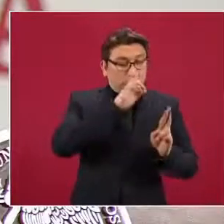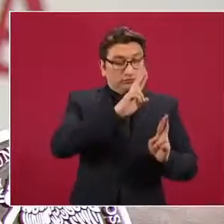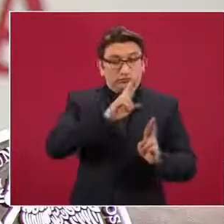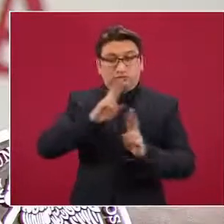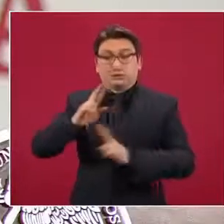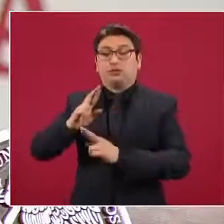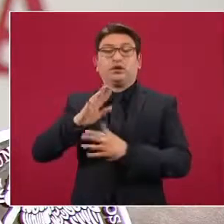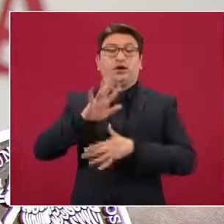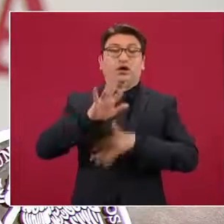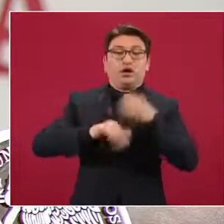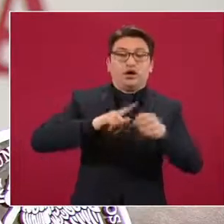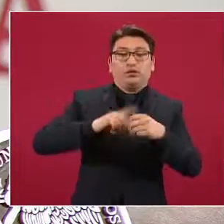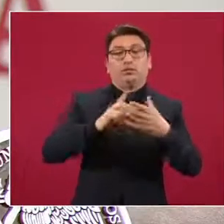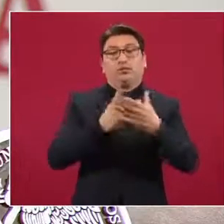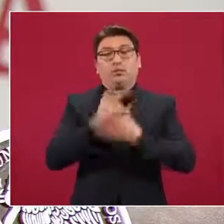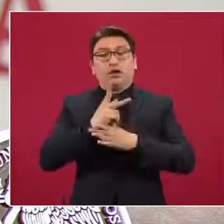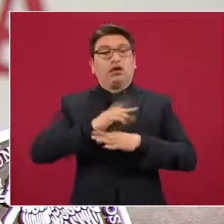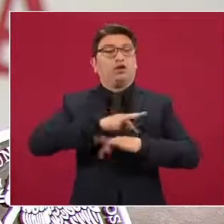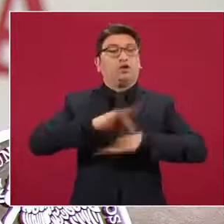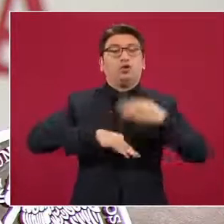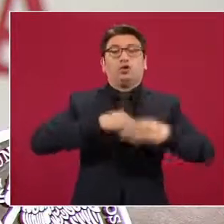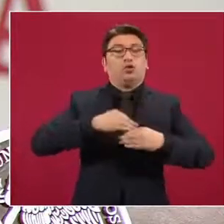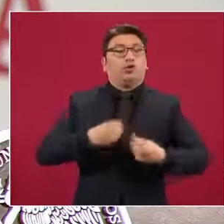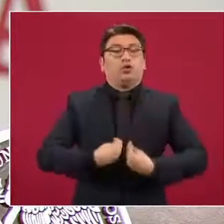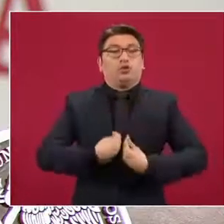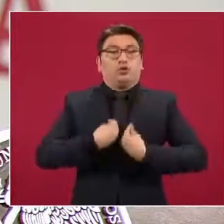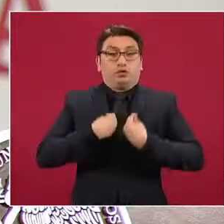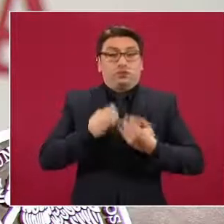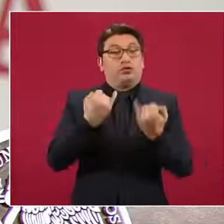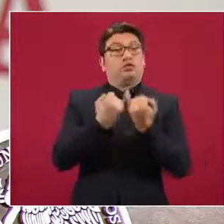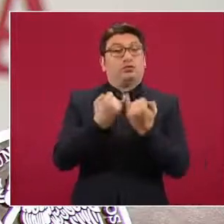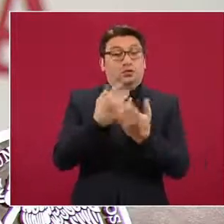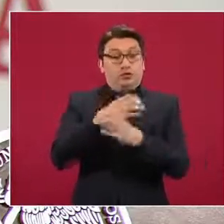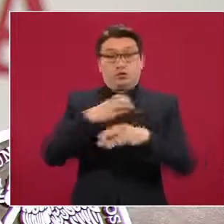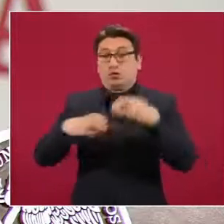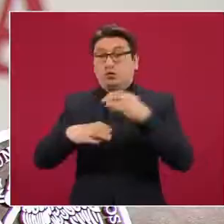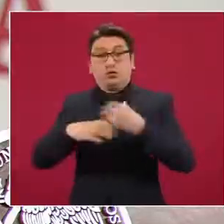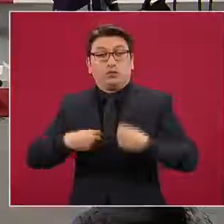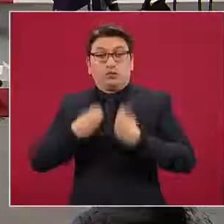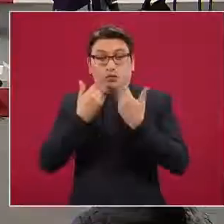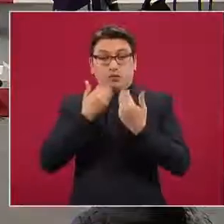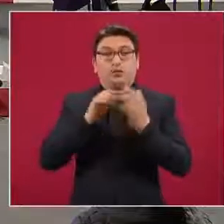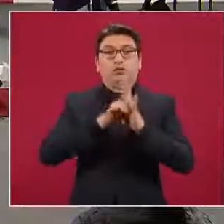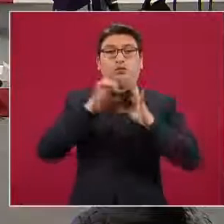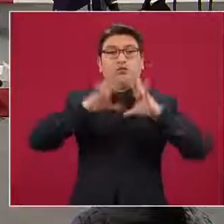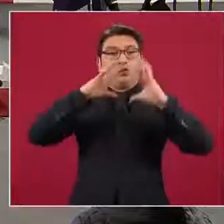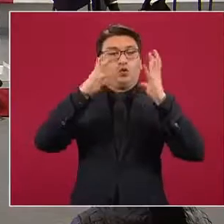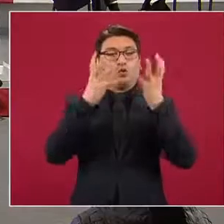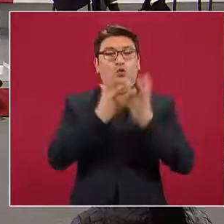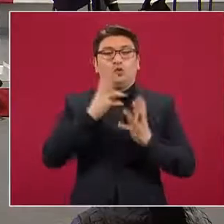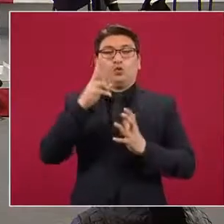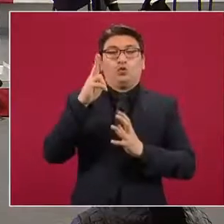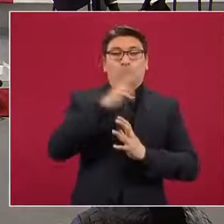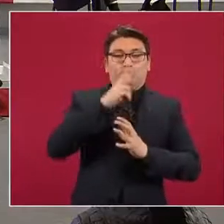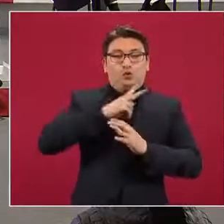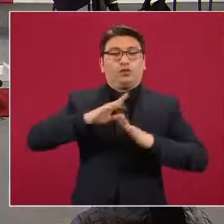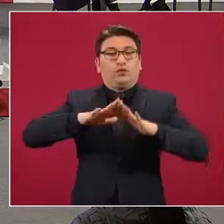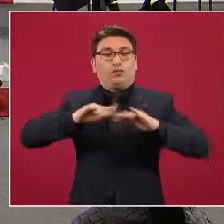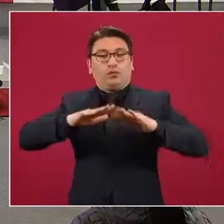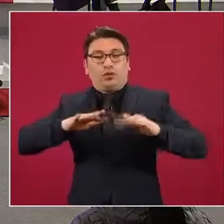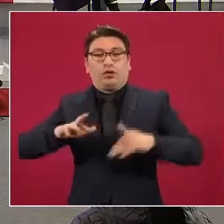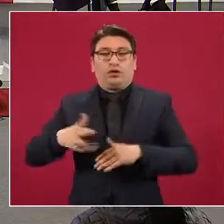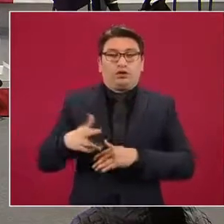del mundo e incluso con las cosas inanimadas como la atmósfera, los ríos y los océanos y los